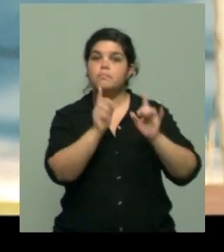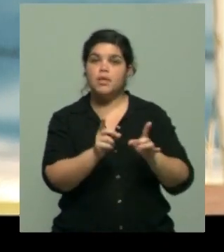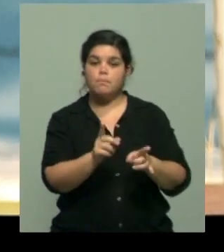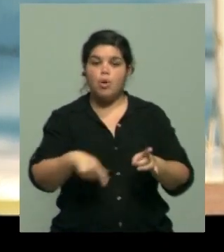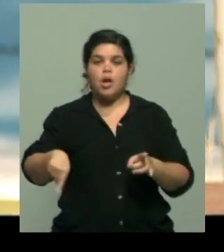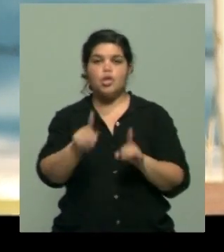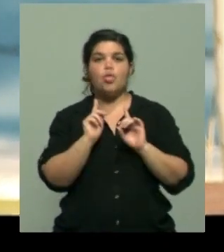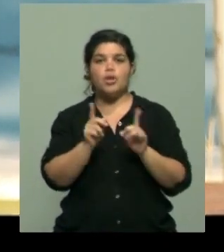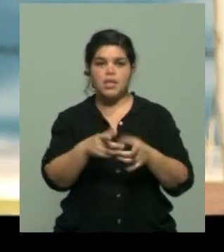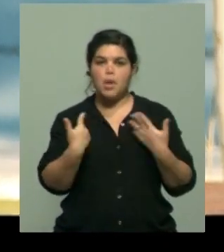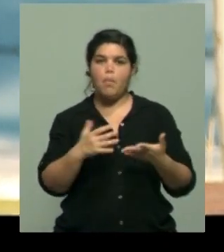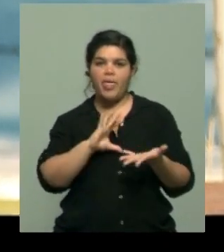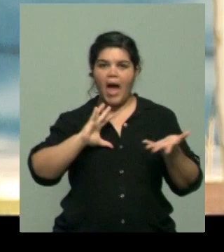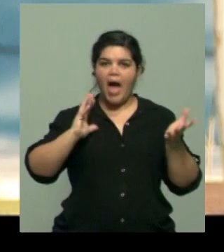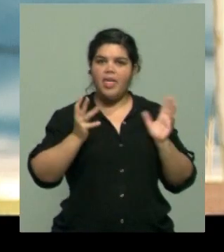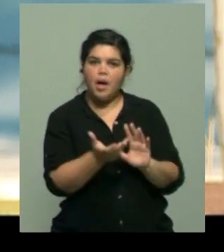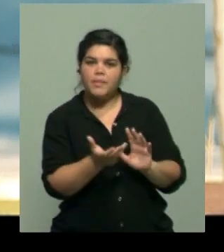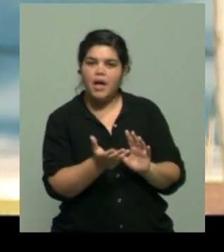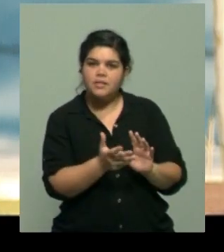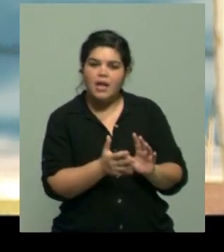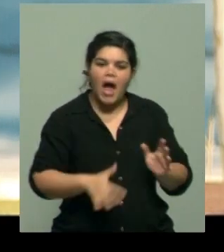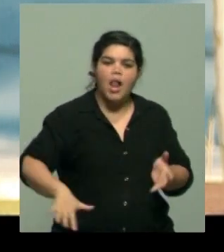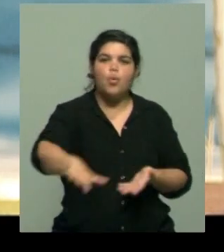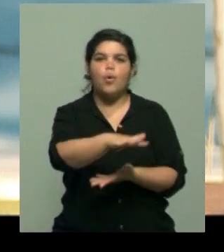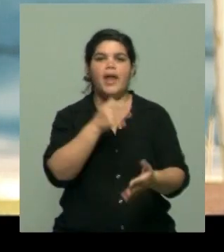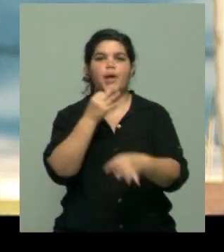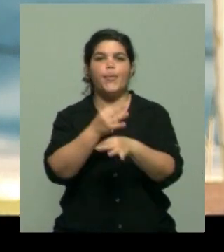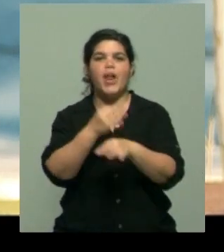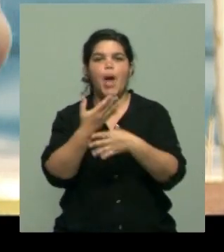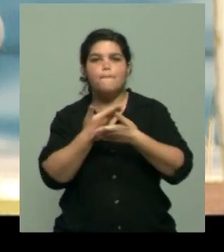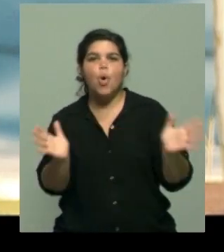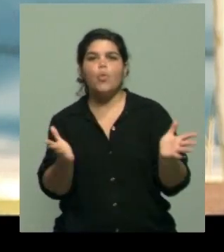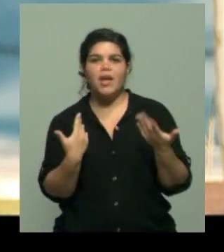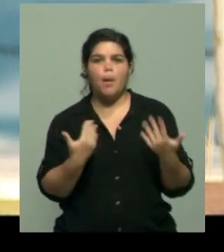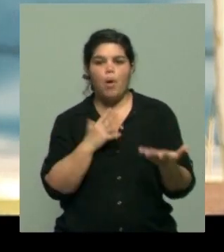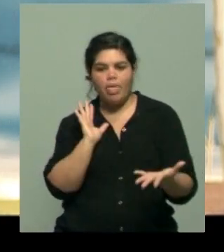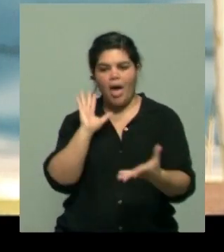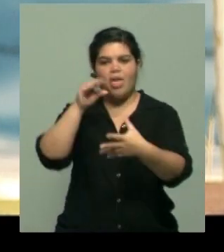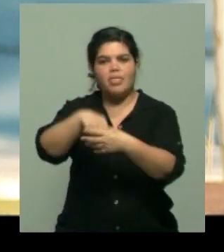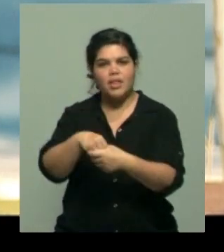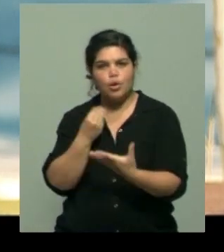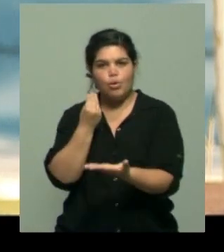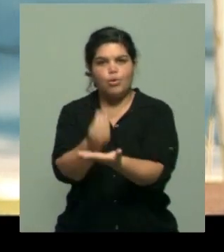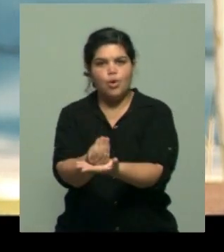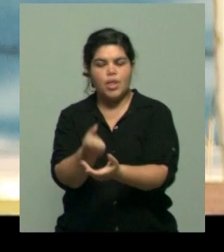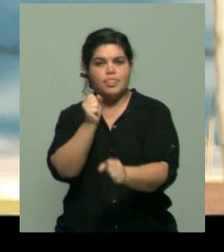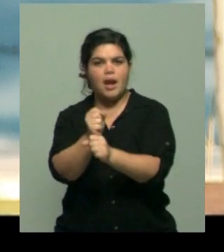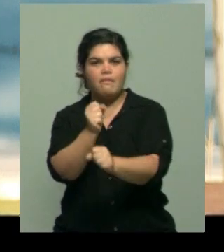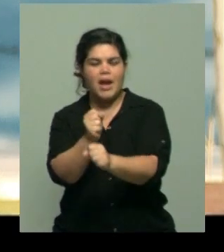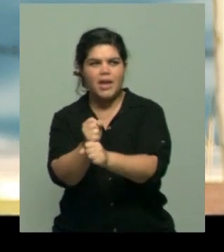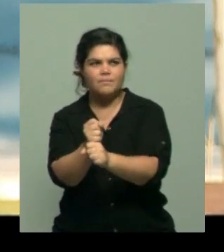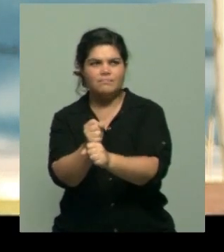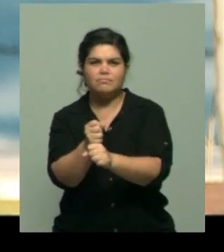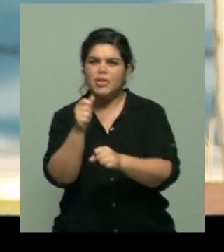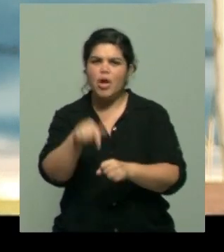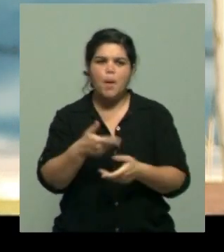este ámbito público. Exacto. Exacto. ¿Cómo lo llevan ante una situación en donde justamente lo público es lo que está